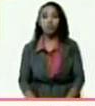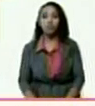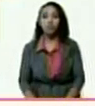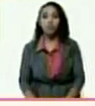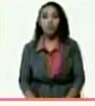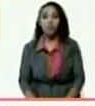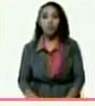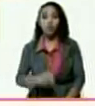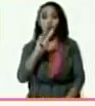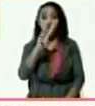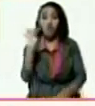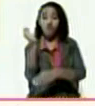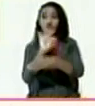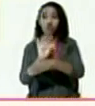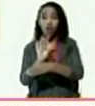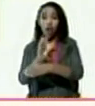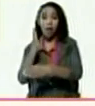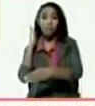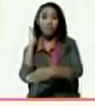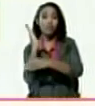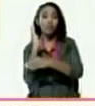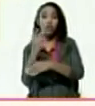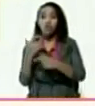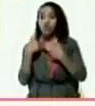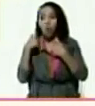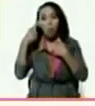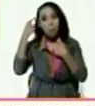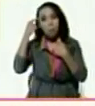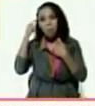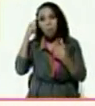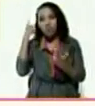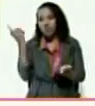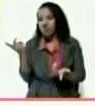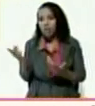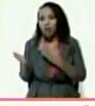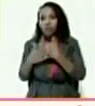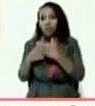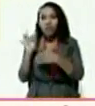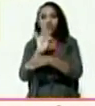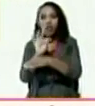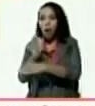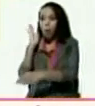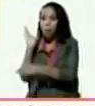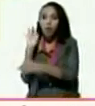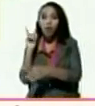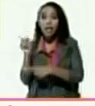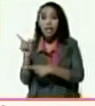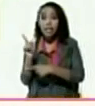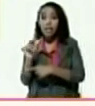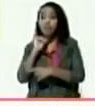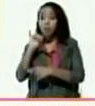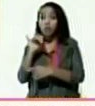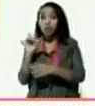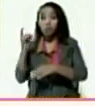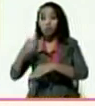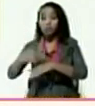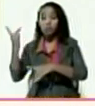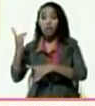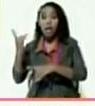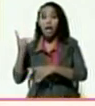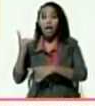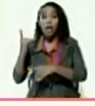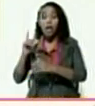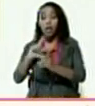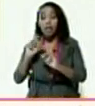De dos funcionarios aprendidos, yo de verdad te digo, no tengo información, no tengo detalles. Y si es información delicada, que sean los organismos de